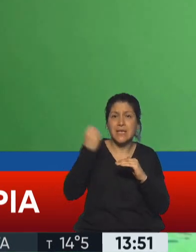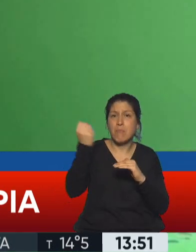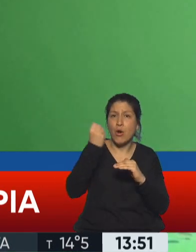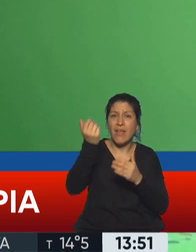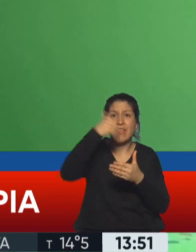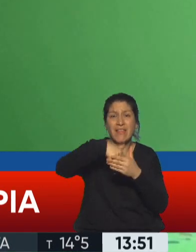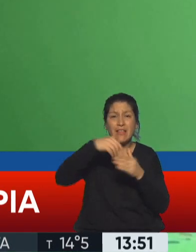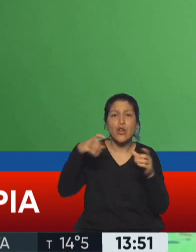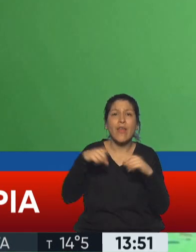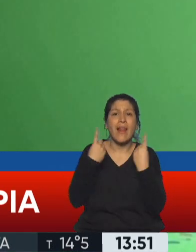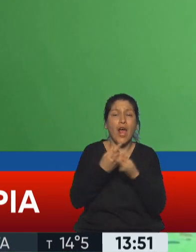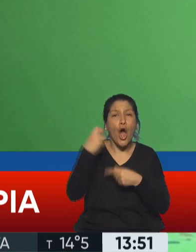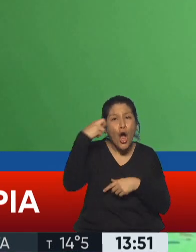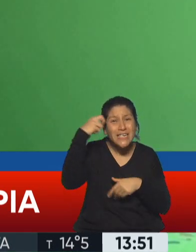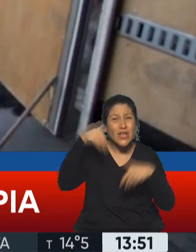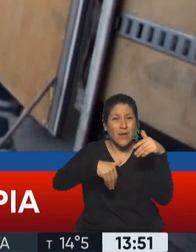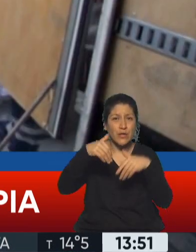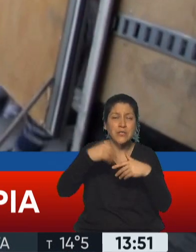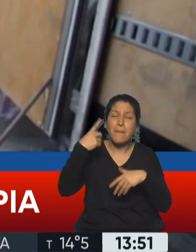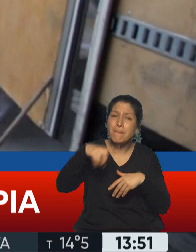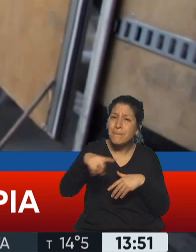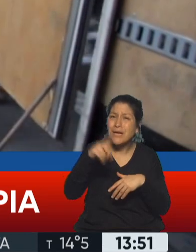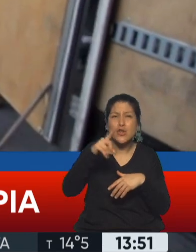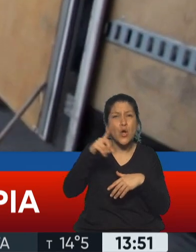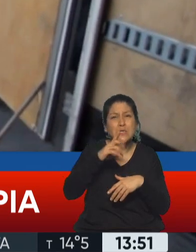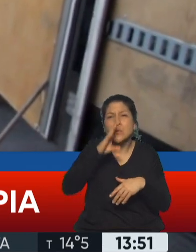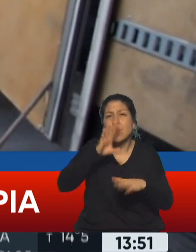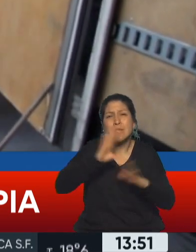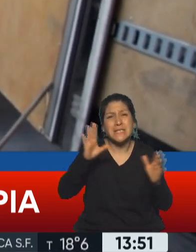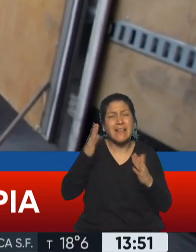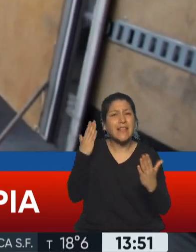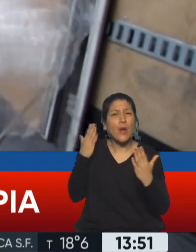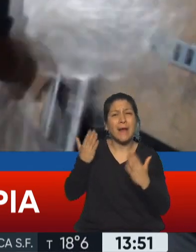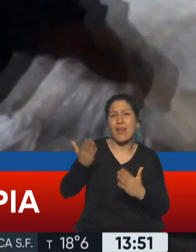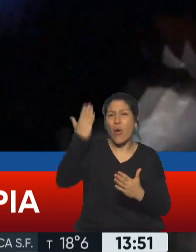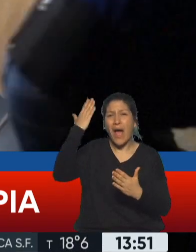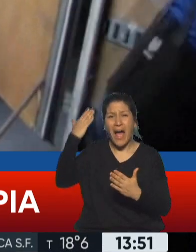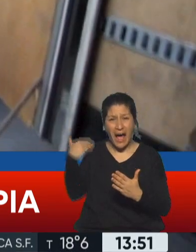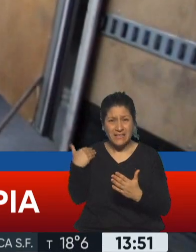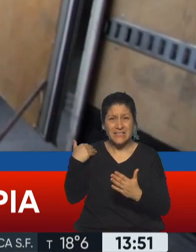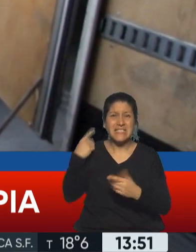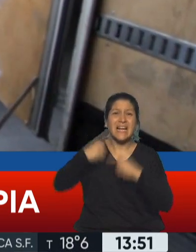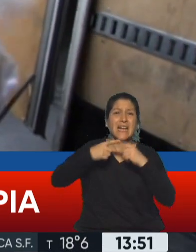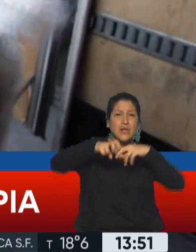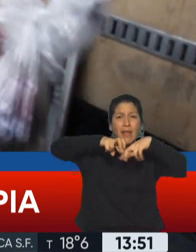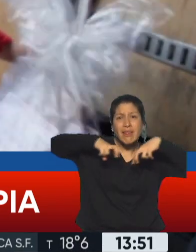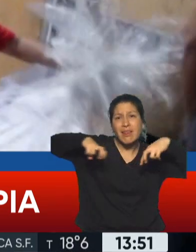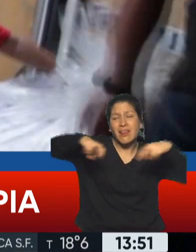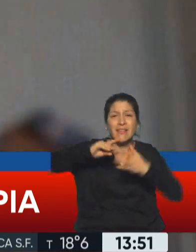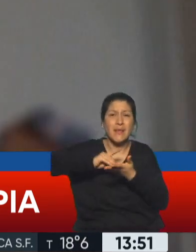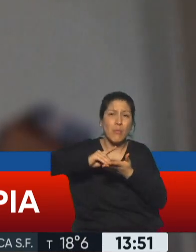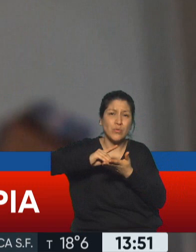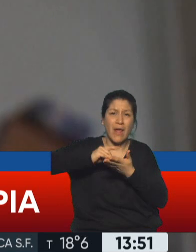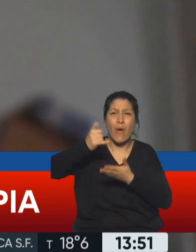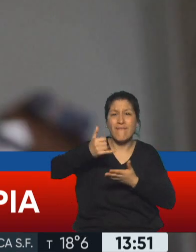importante de los votos, pero que no le alcanza si uno lo compara con lo que tenía antes, con la disposición de diputados con la que contaba